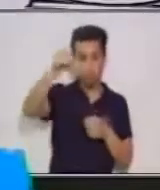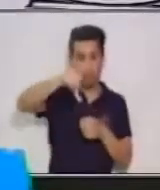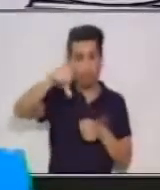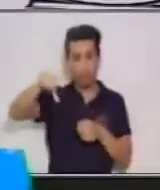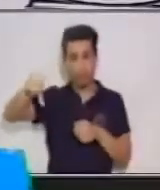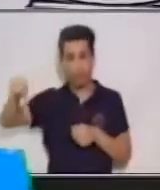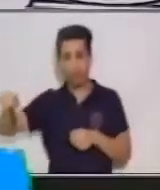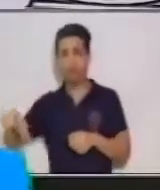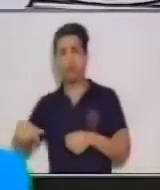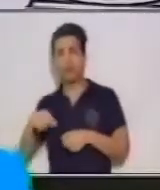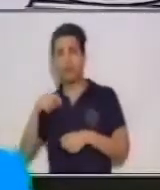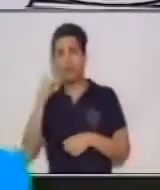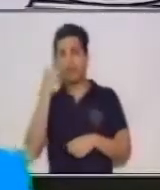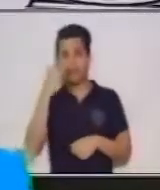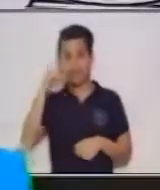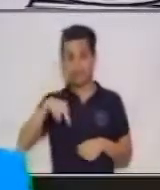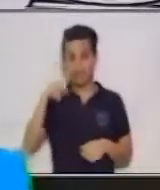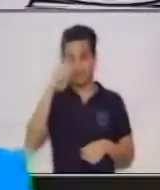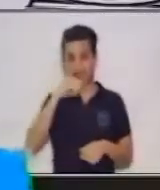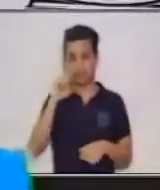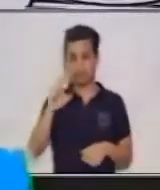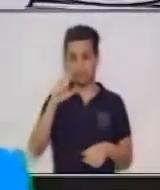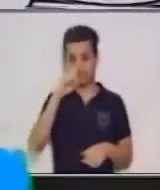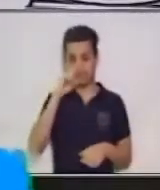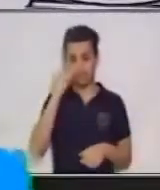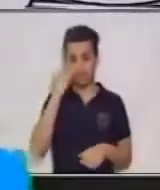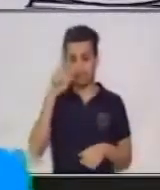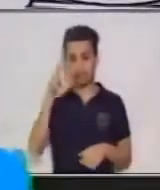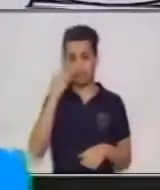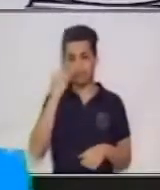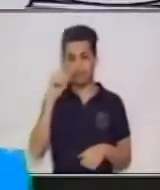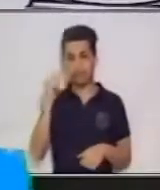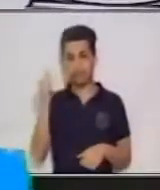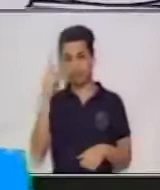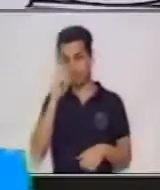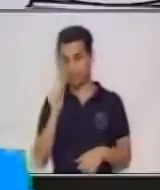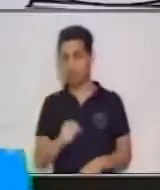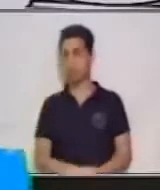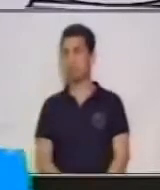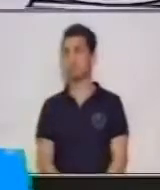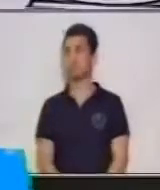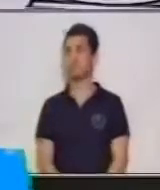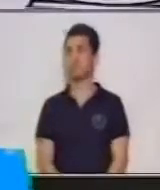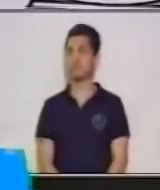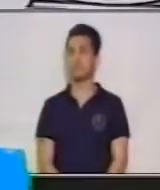Y tú sabes que principalmente acá lo que afecta es el uso de aerosoles.